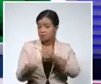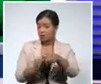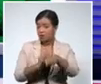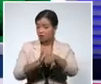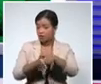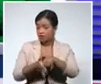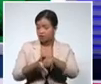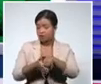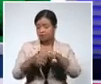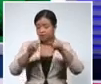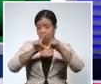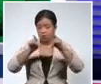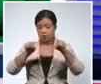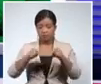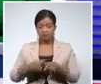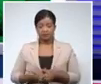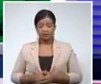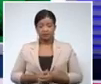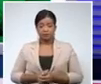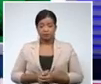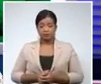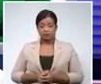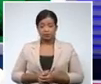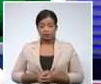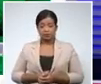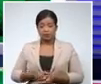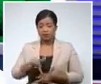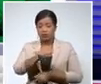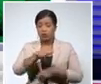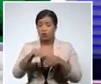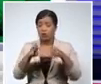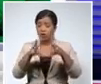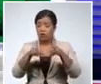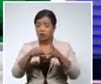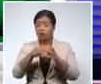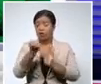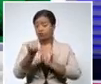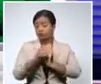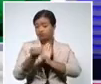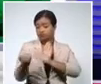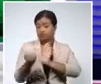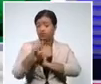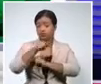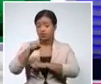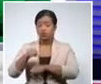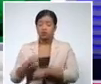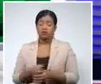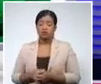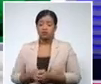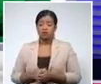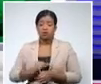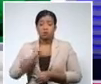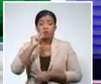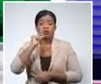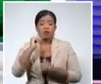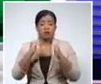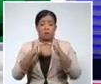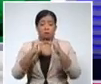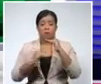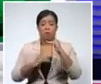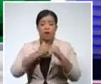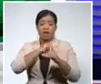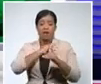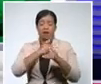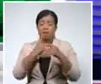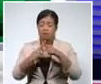en nuestro país, y una cifra de casos confirmados que aunque inferior a la del día de ayer, pero es todavía